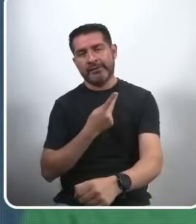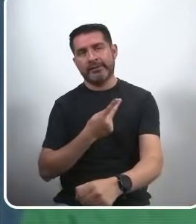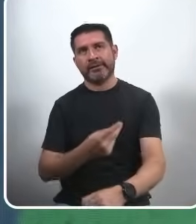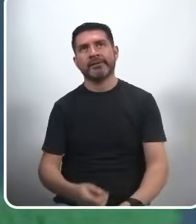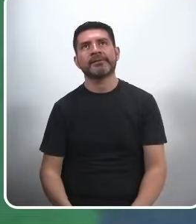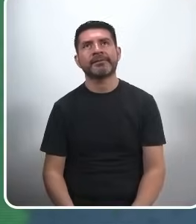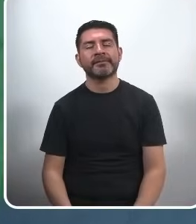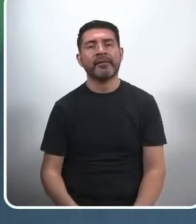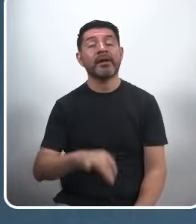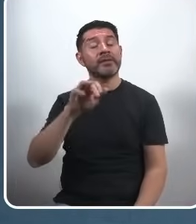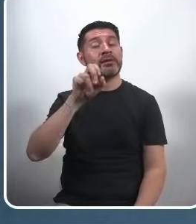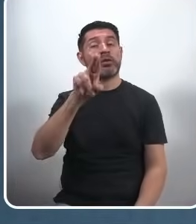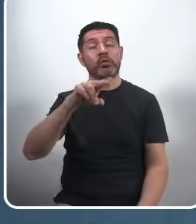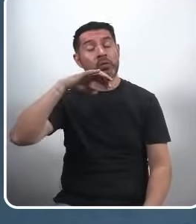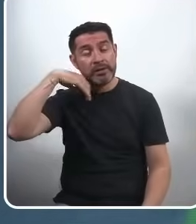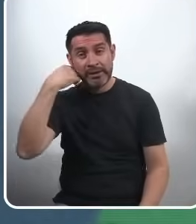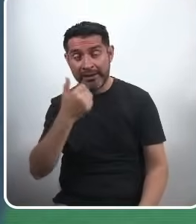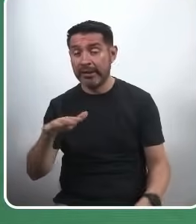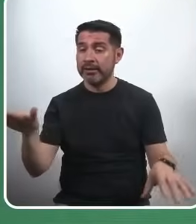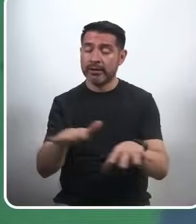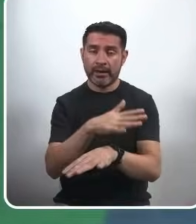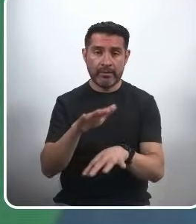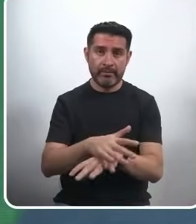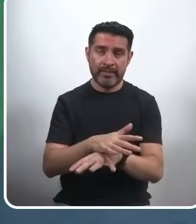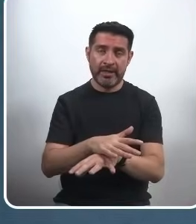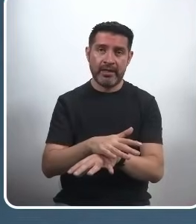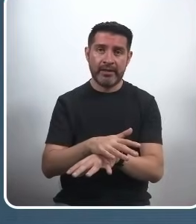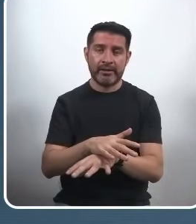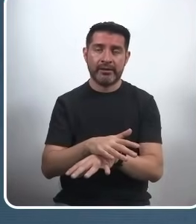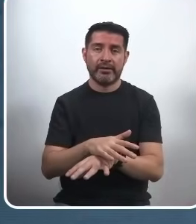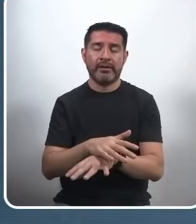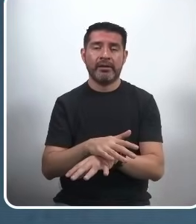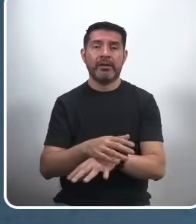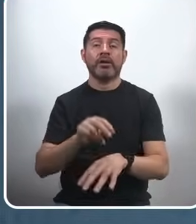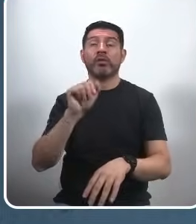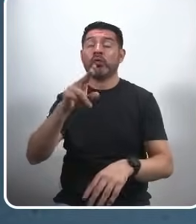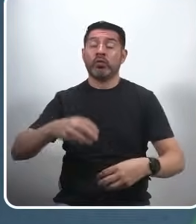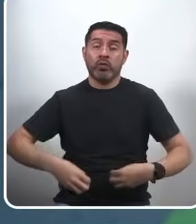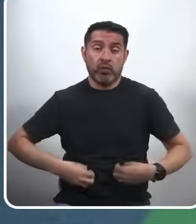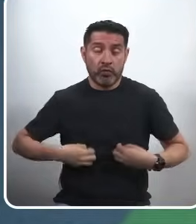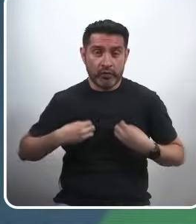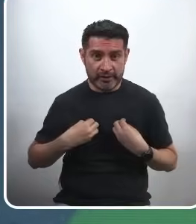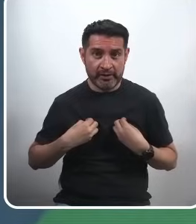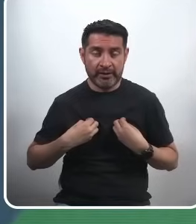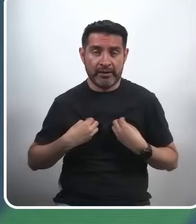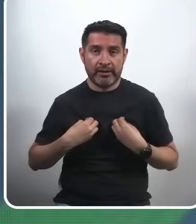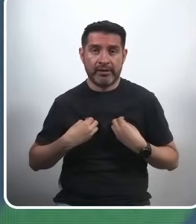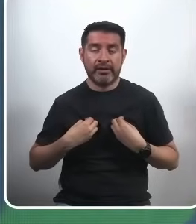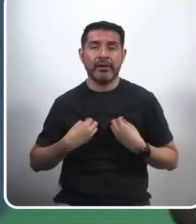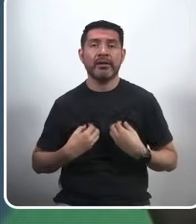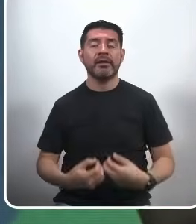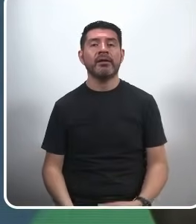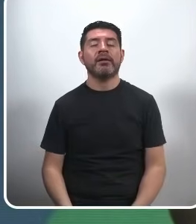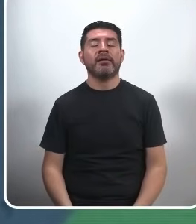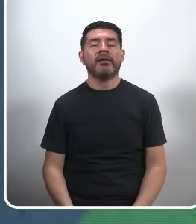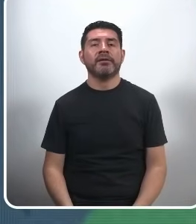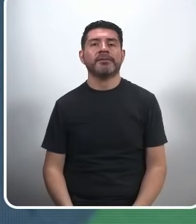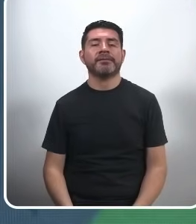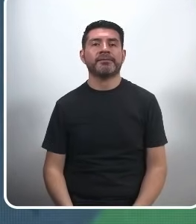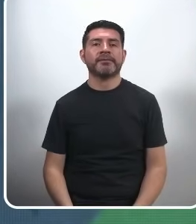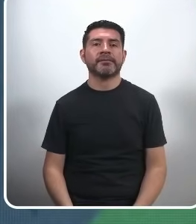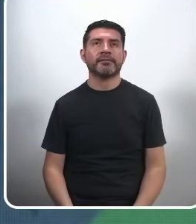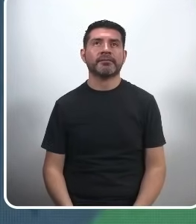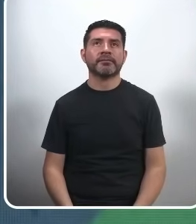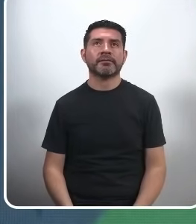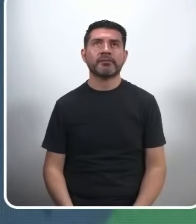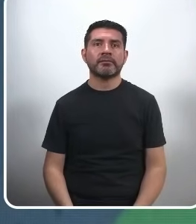si quieres cambiar el ciclo que se está repitiendo en tu vida de rechazo, de malas, ¿cuántos conocen a gente que, que una y otra vez